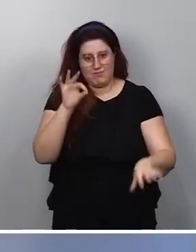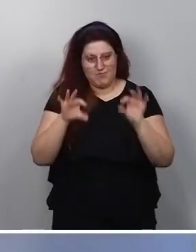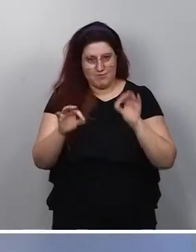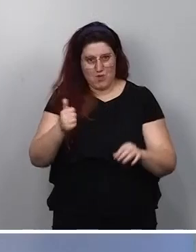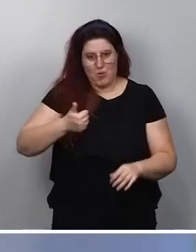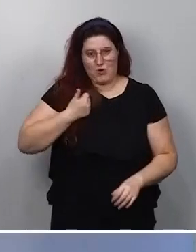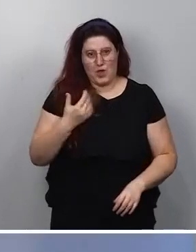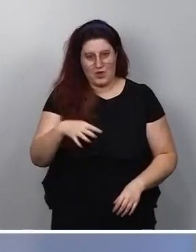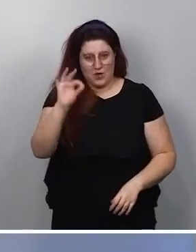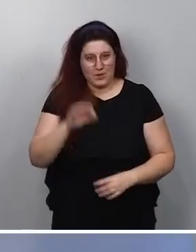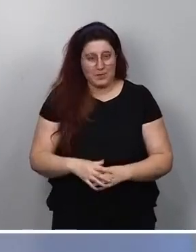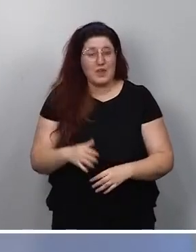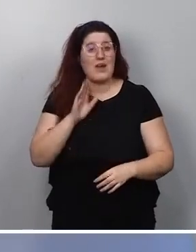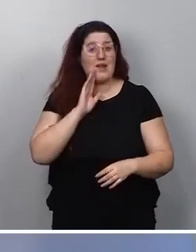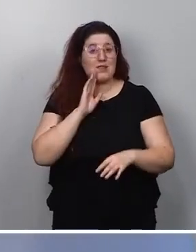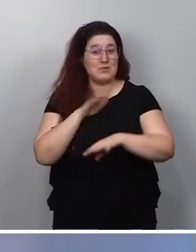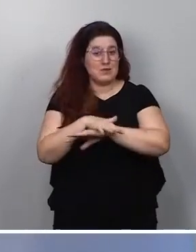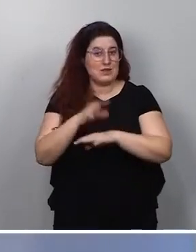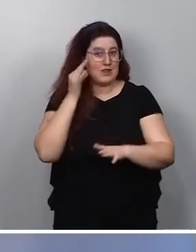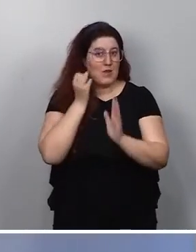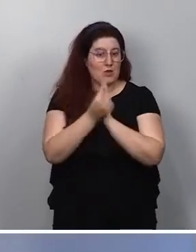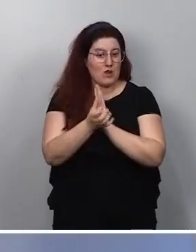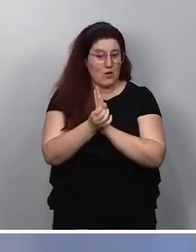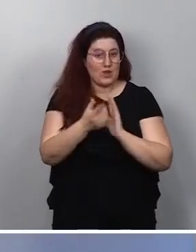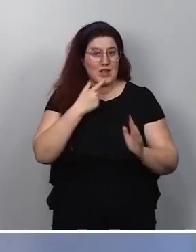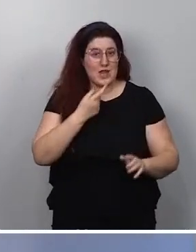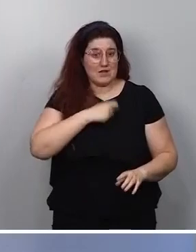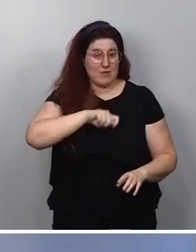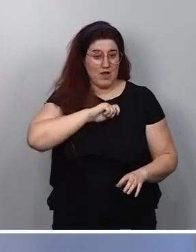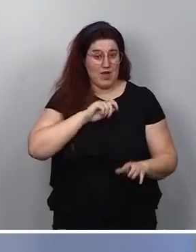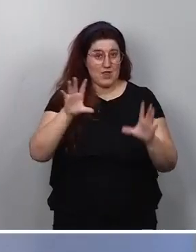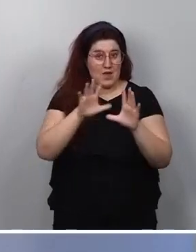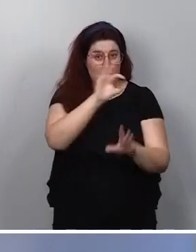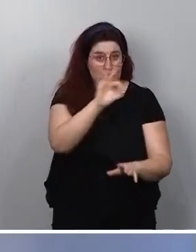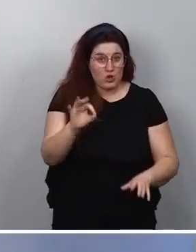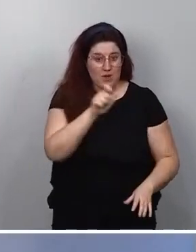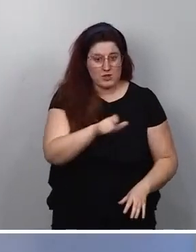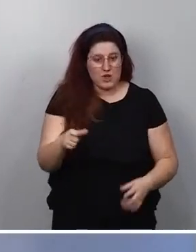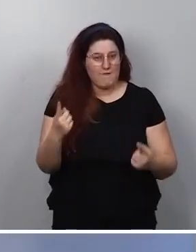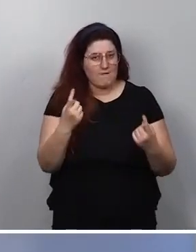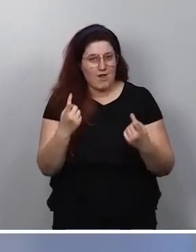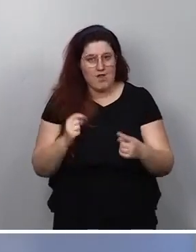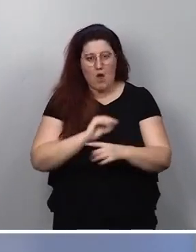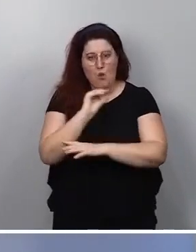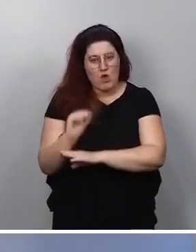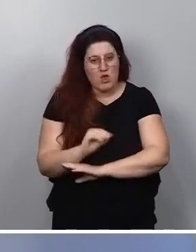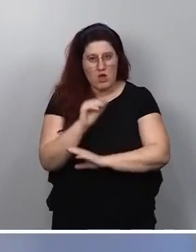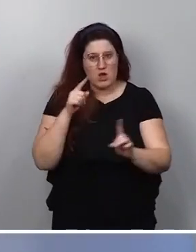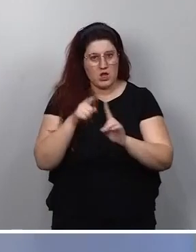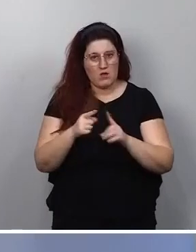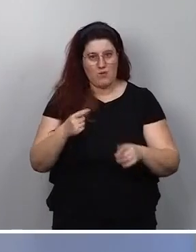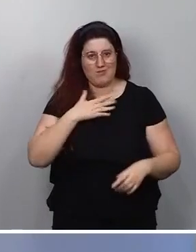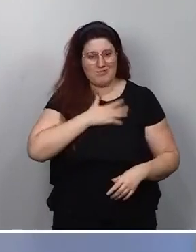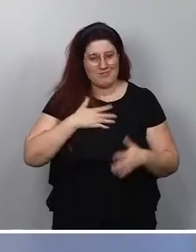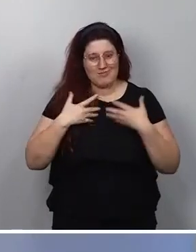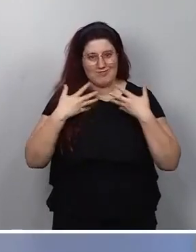citaba la ministra portavoz en el inicio En España se calcula que un 10% de la población requiere de cuidados para su bienestar y el